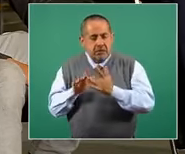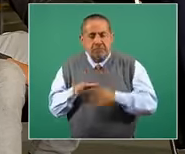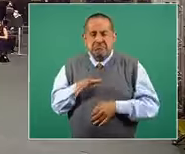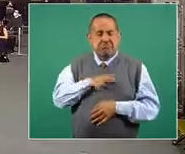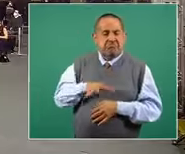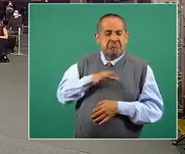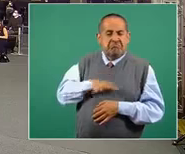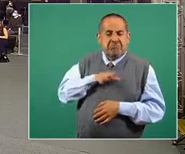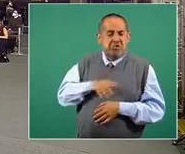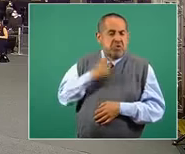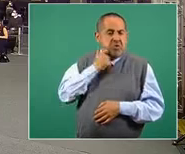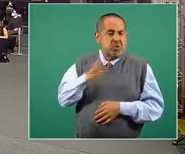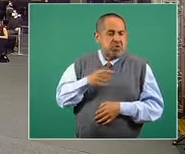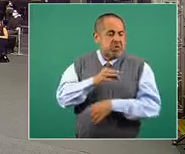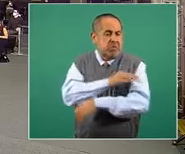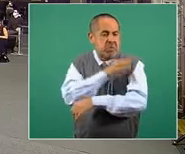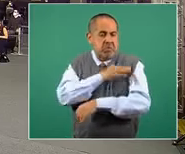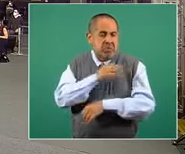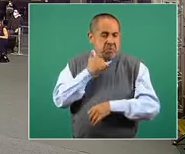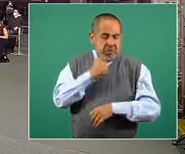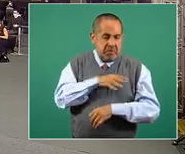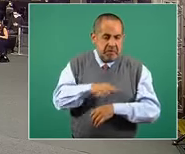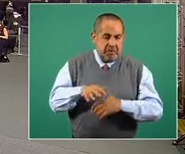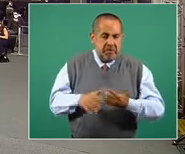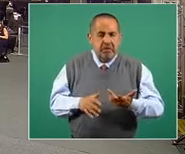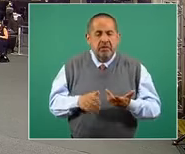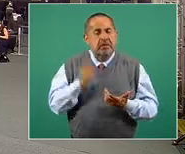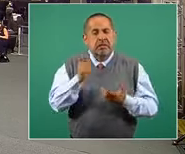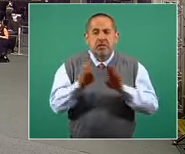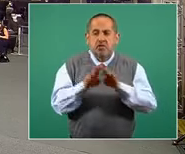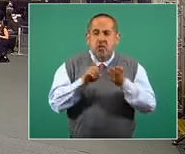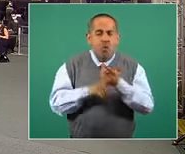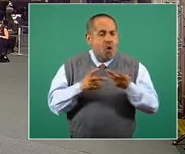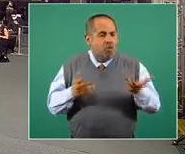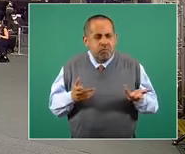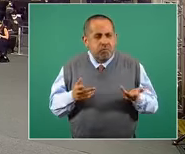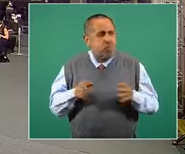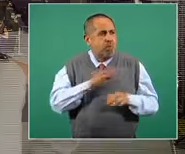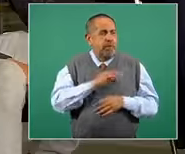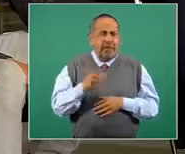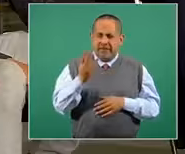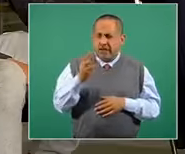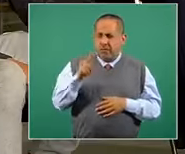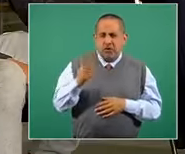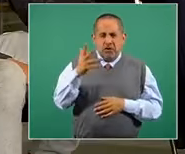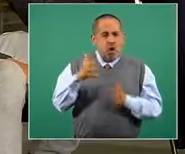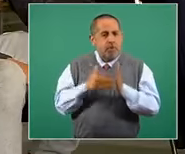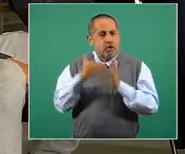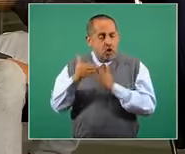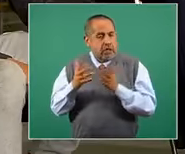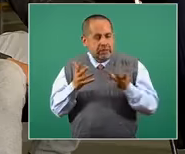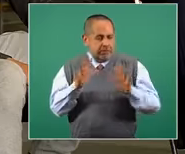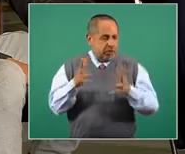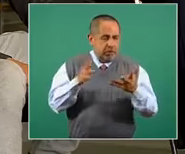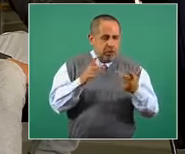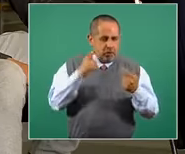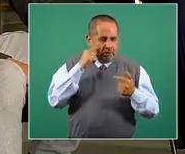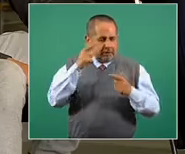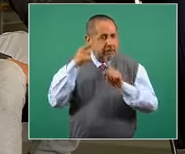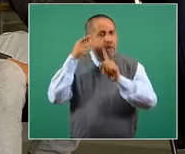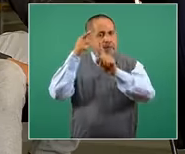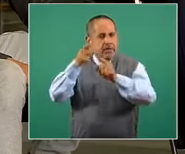niega a recibir la vacuna. Sí. Entonces, esto estaba hablando de alrededor de 3.5 millones si lo trasladamos a la